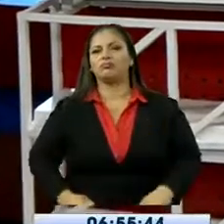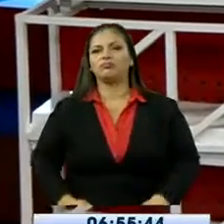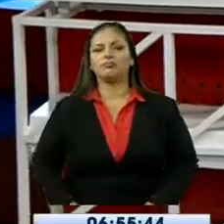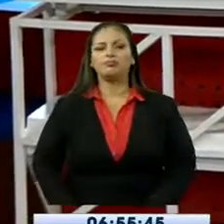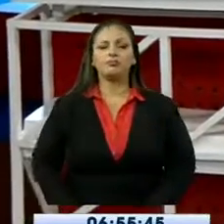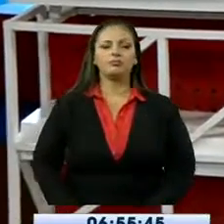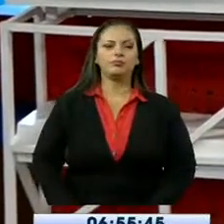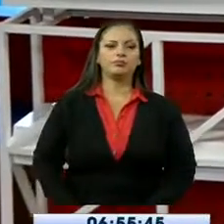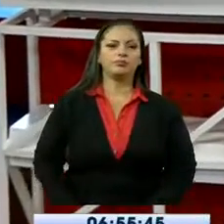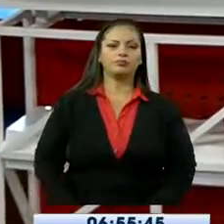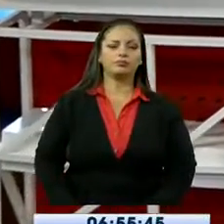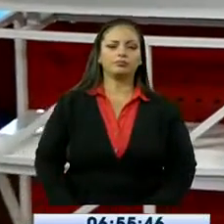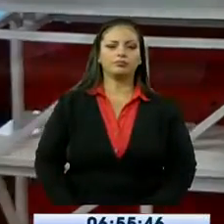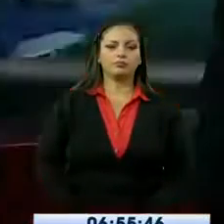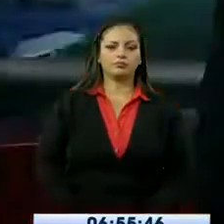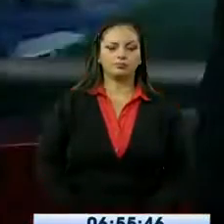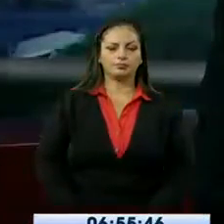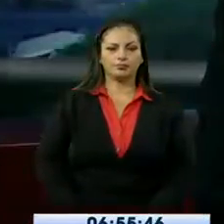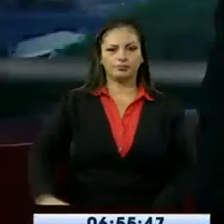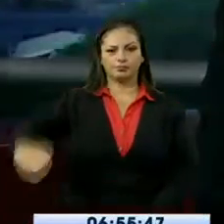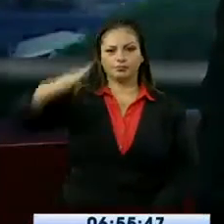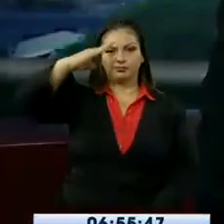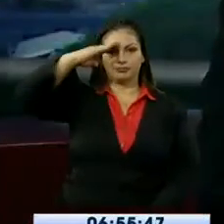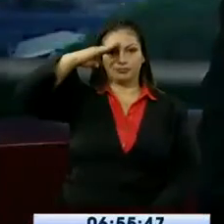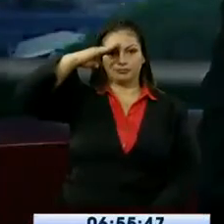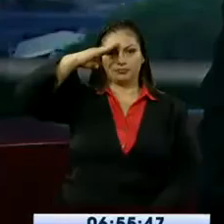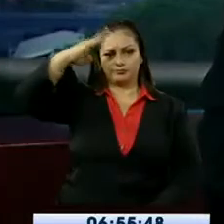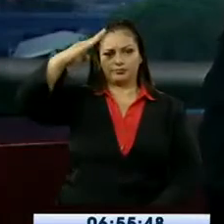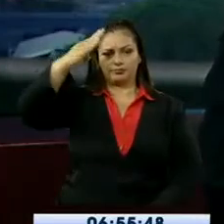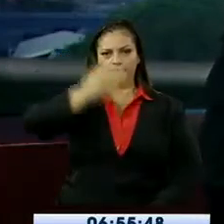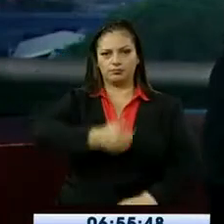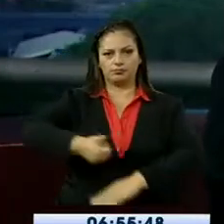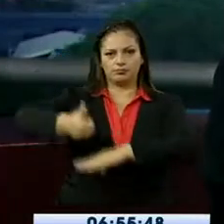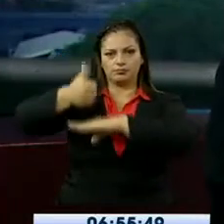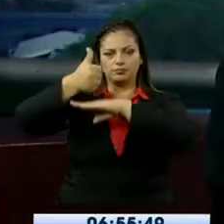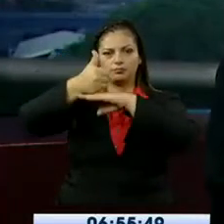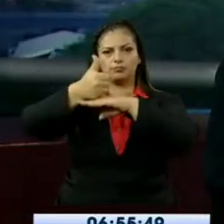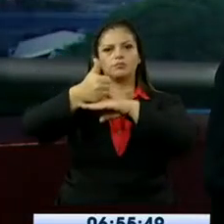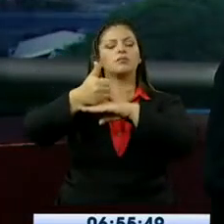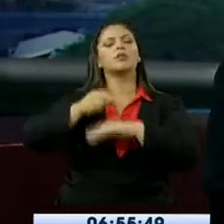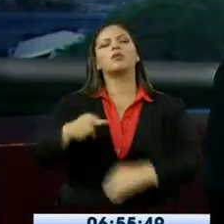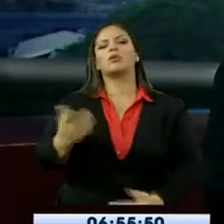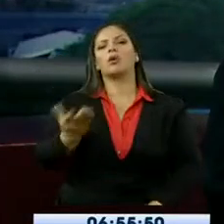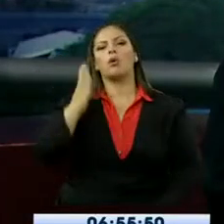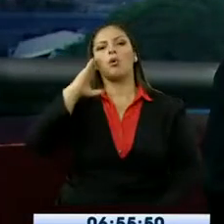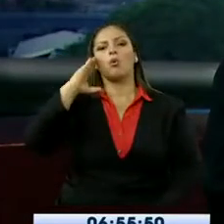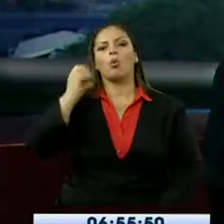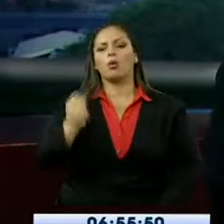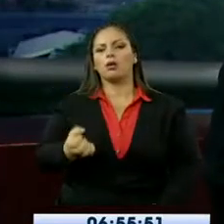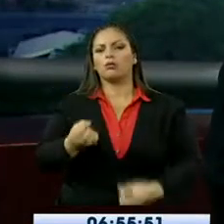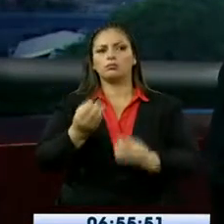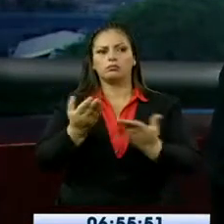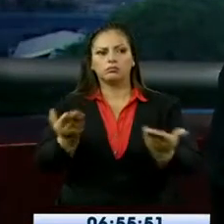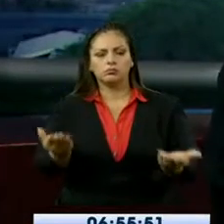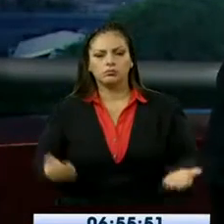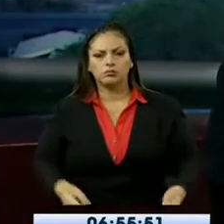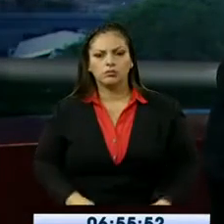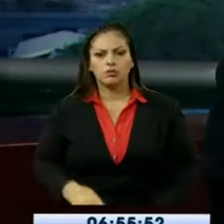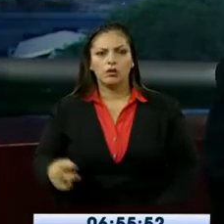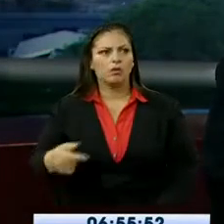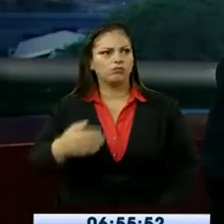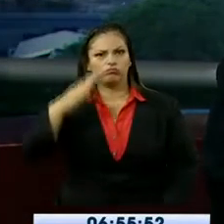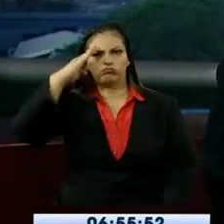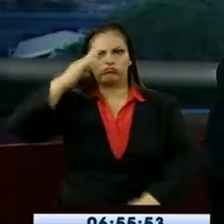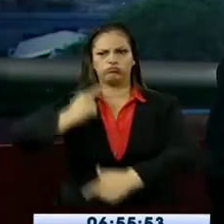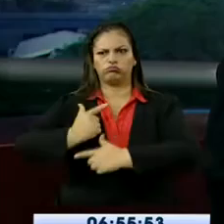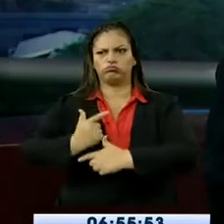de la tercera división de ejército Tarque, acantonada en la ciudad de Cuenca, desmintió rumores de levantamiento militar en su comando.